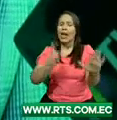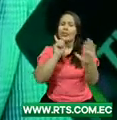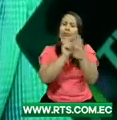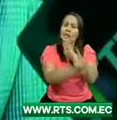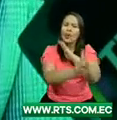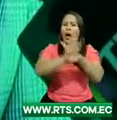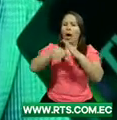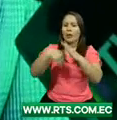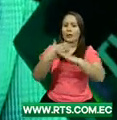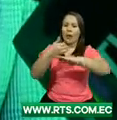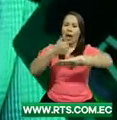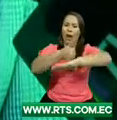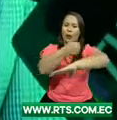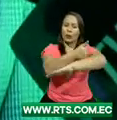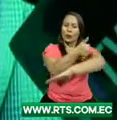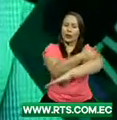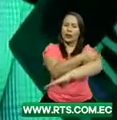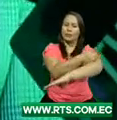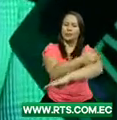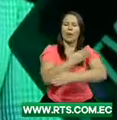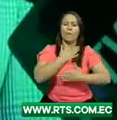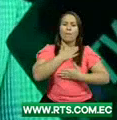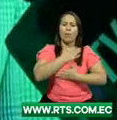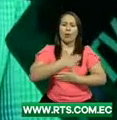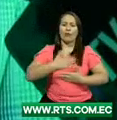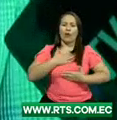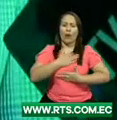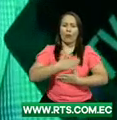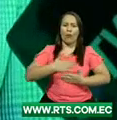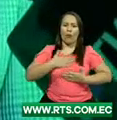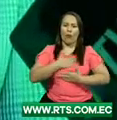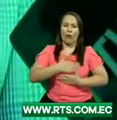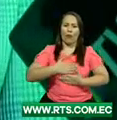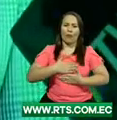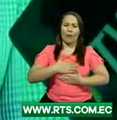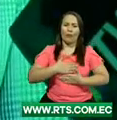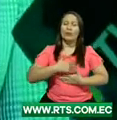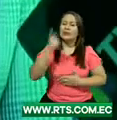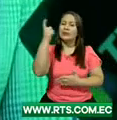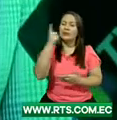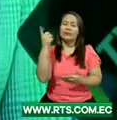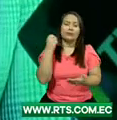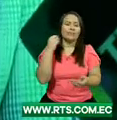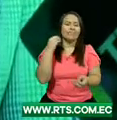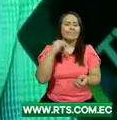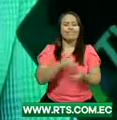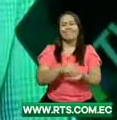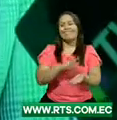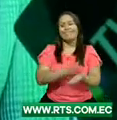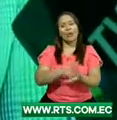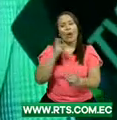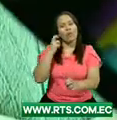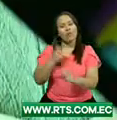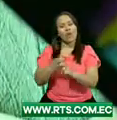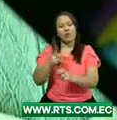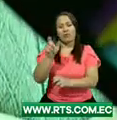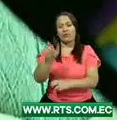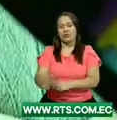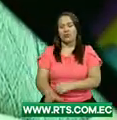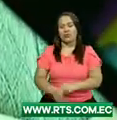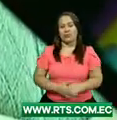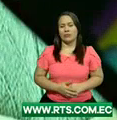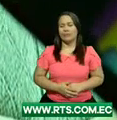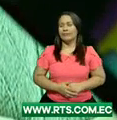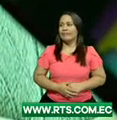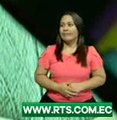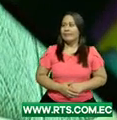todas las autoridades que pongan una especialidad que se haga una justicia dura con ellos después